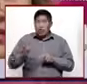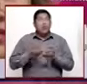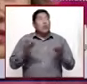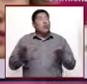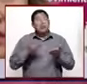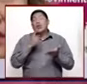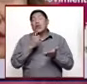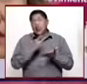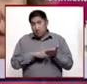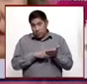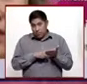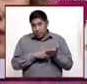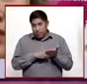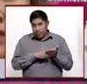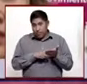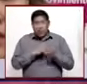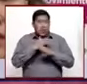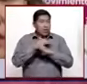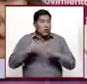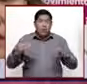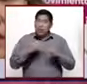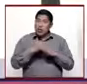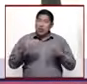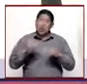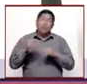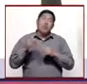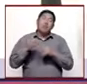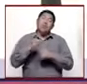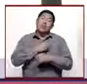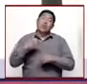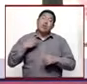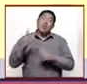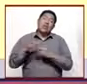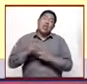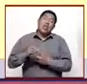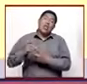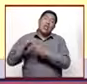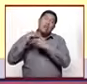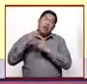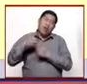se saca eso? Se elimina lo supranacional.